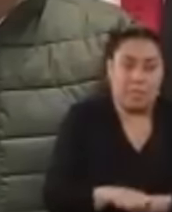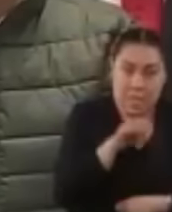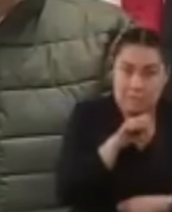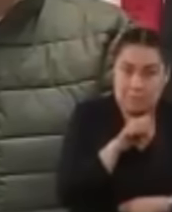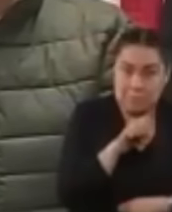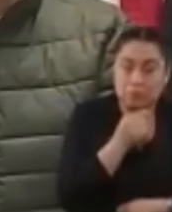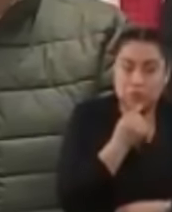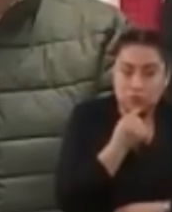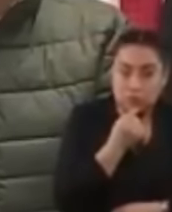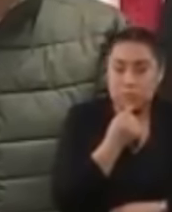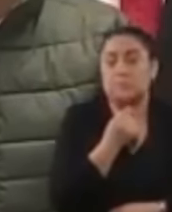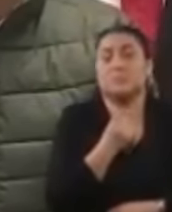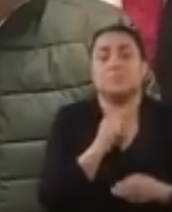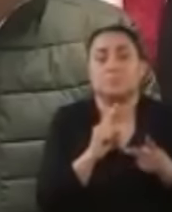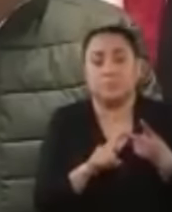Segundo,